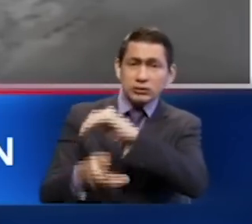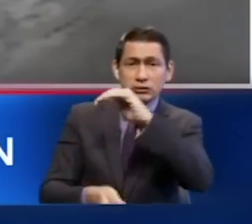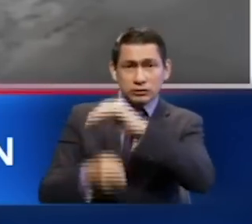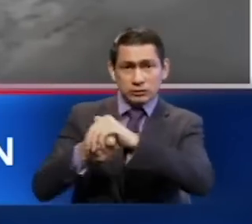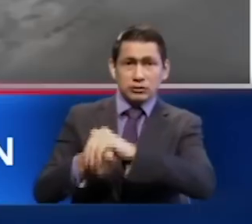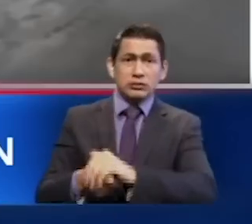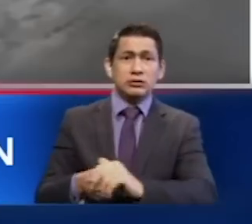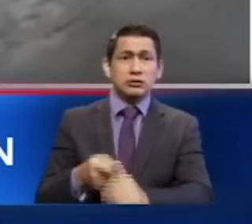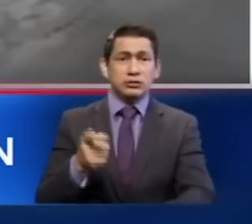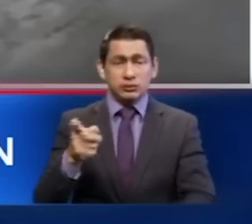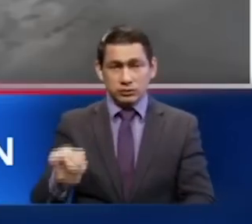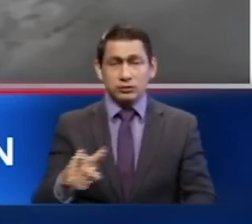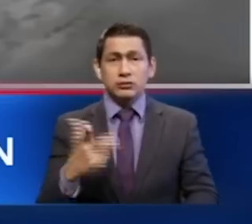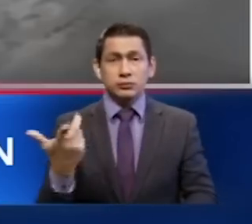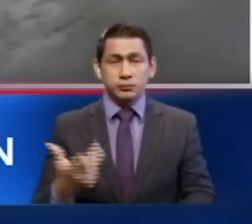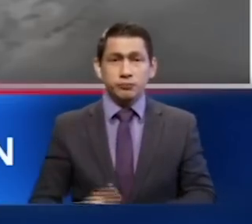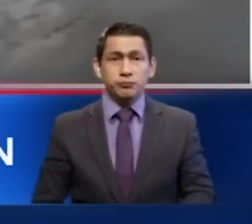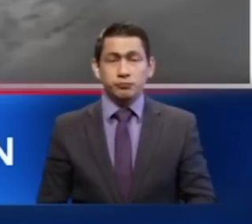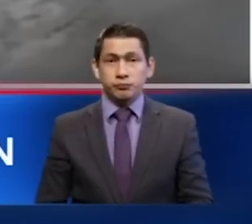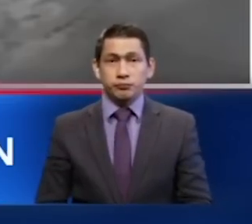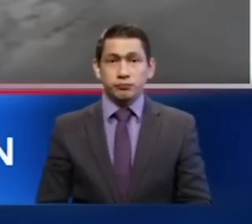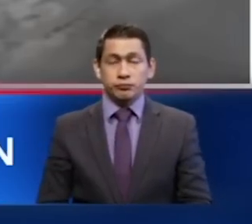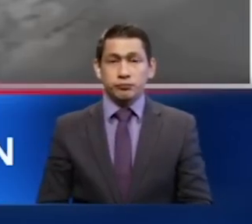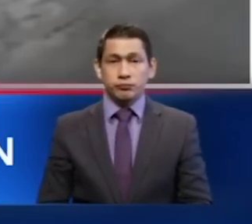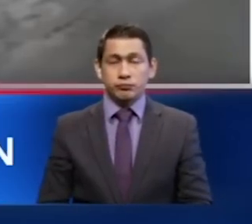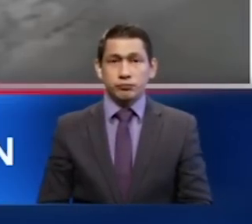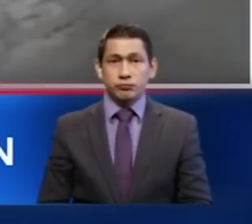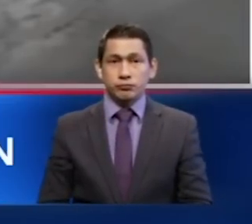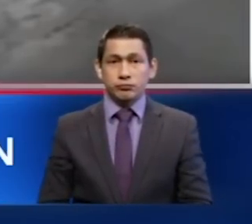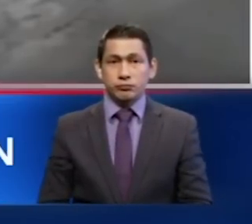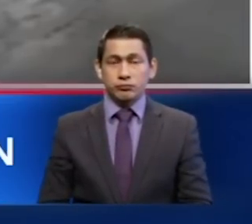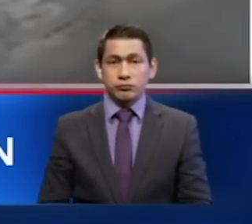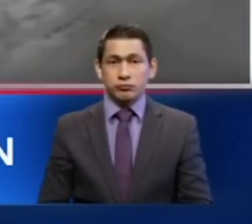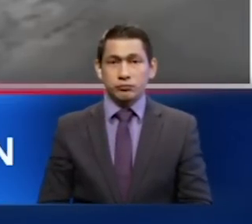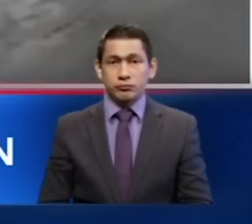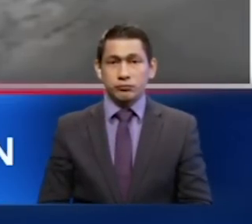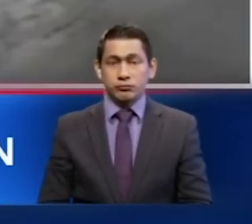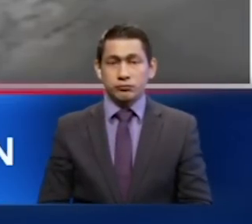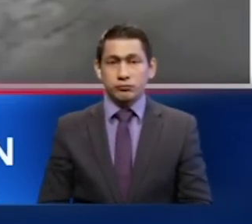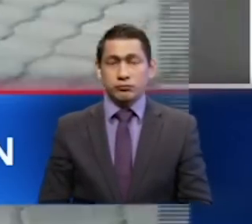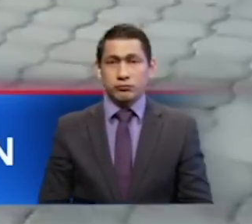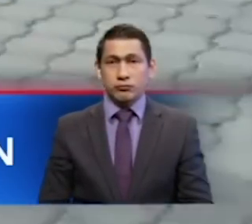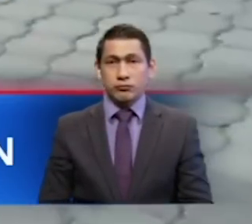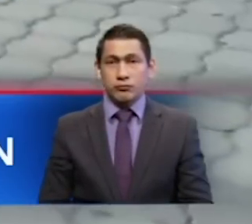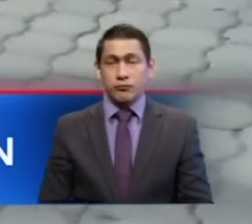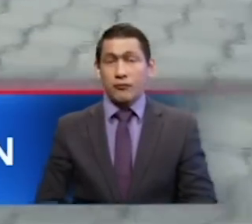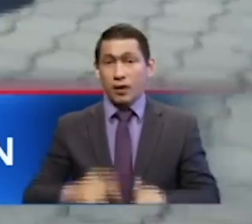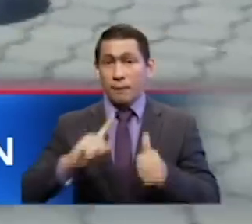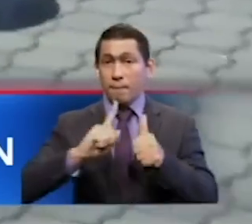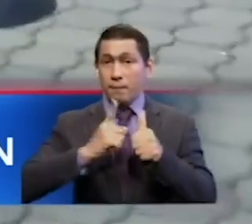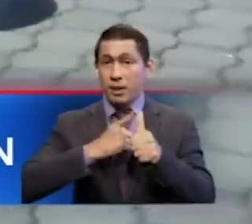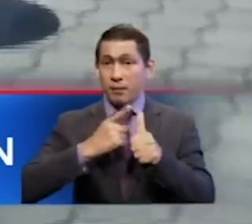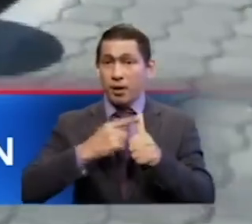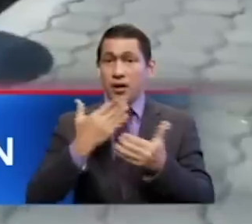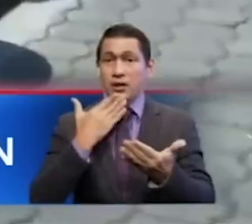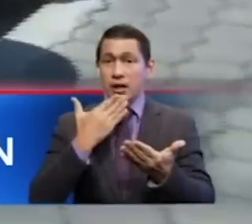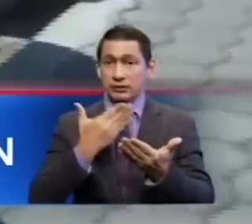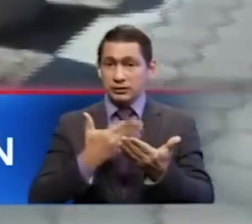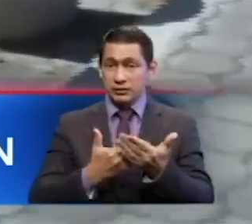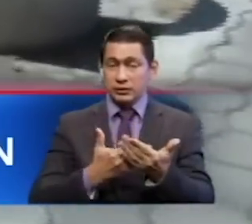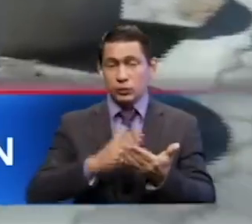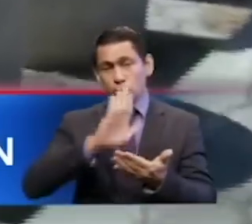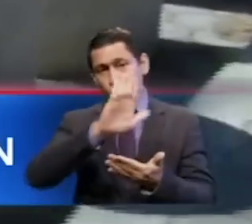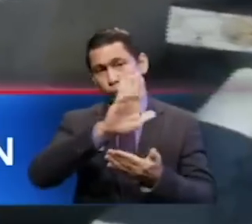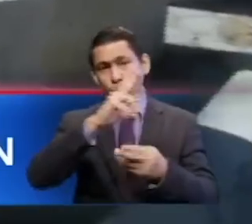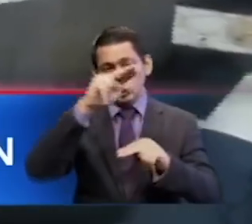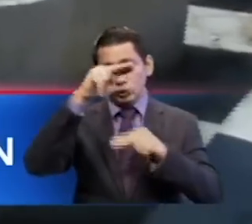alcanzan a escuchar son los gritos de auxilio sin poder hacer nada. Exactamente, caballero. Primero, dándole gracias al Canal 10 por esta atención